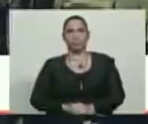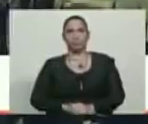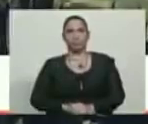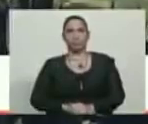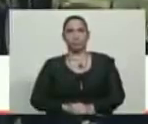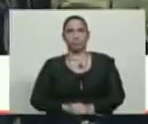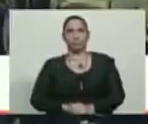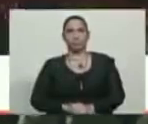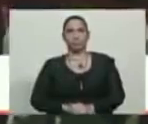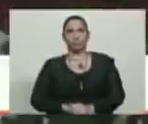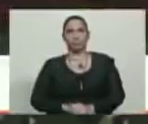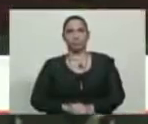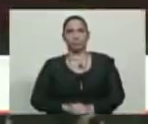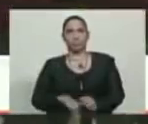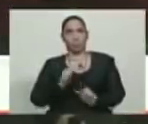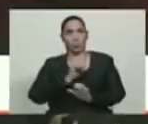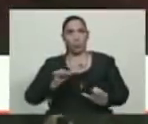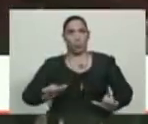La Guardia del Pueblo,